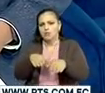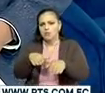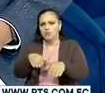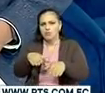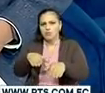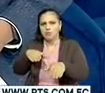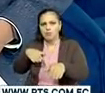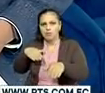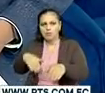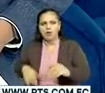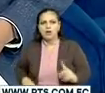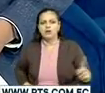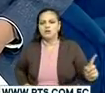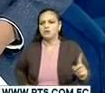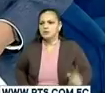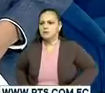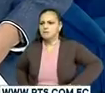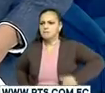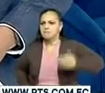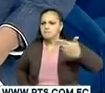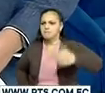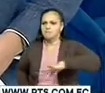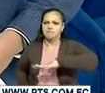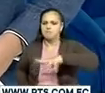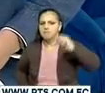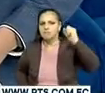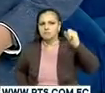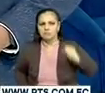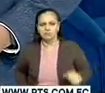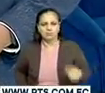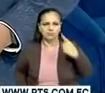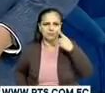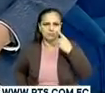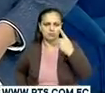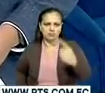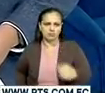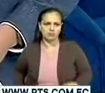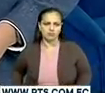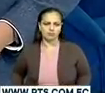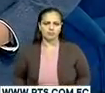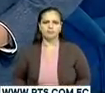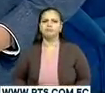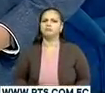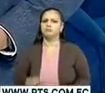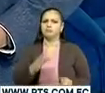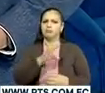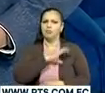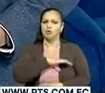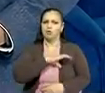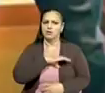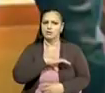¿Cómo dice? ¡Gracias, Topaco! ¡Dios mío! Eso, veamos al siguiente informe, entonces. Felicitaciones a la policía.